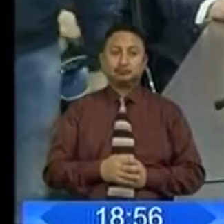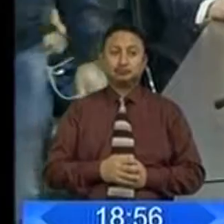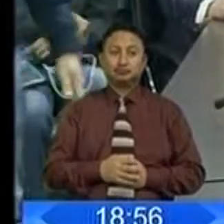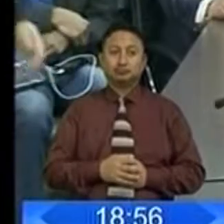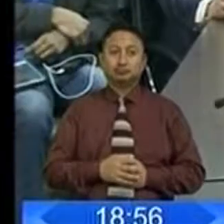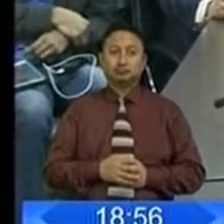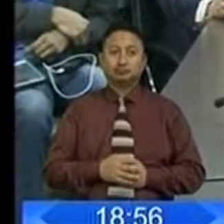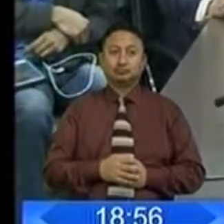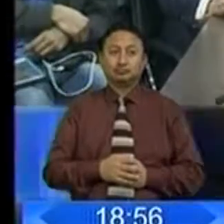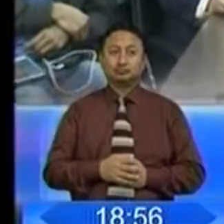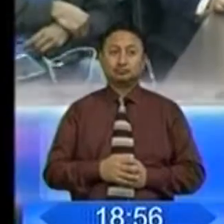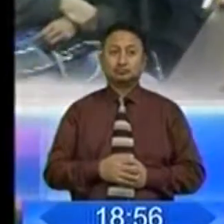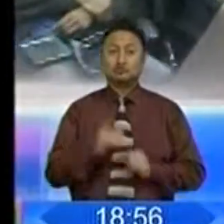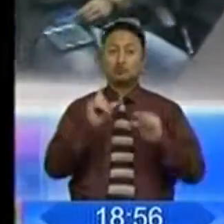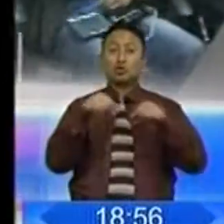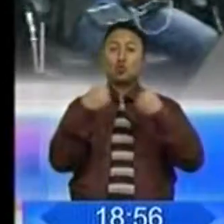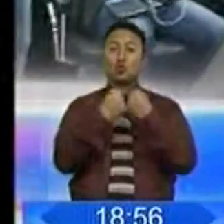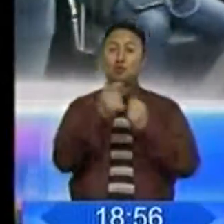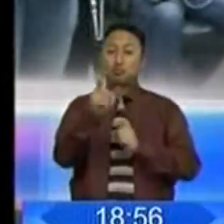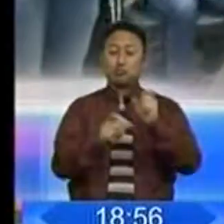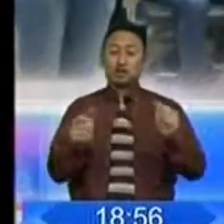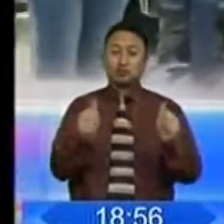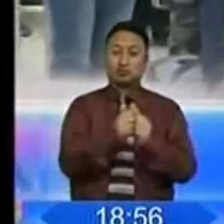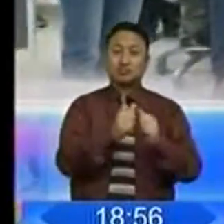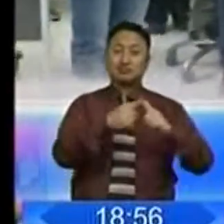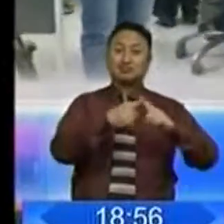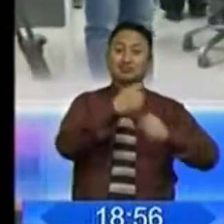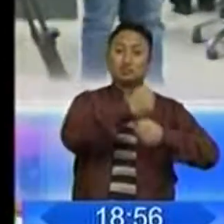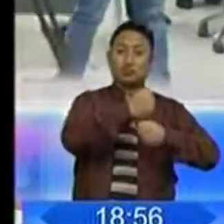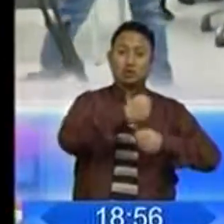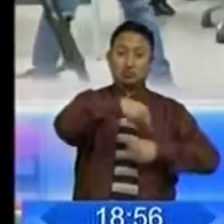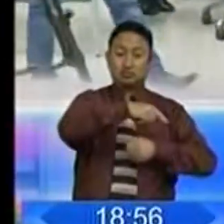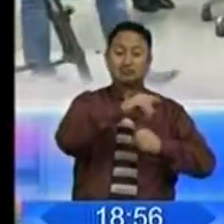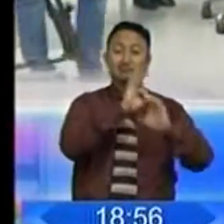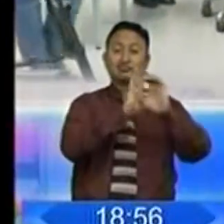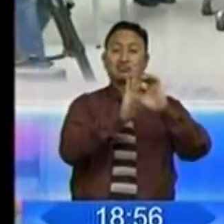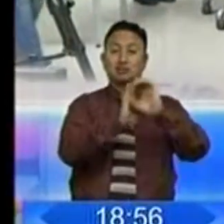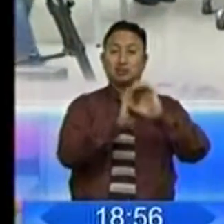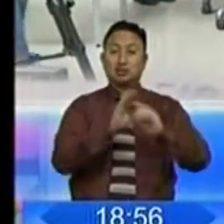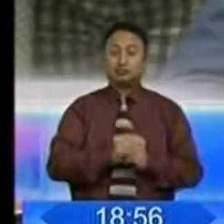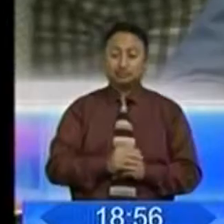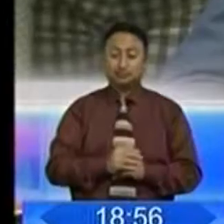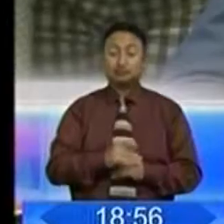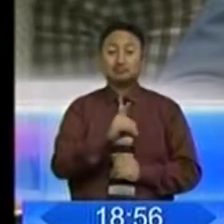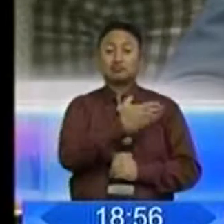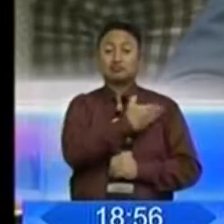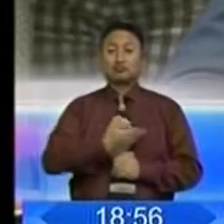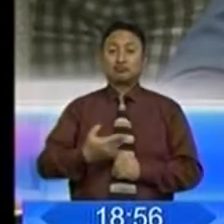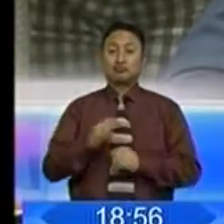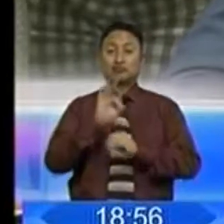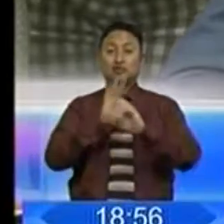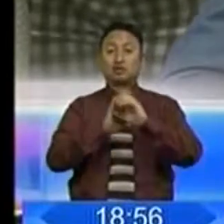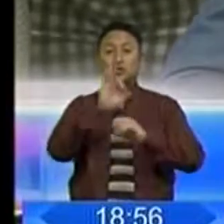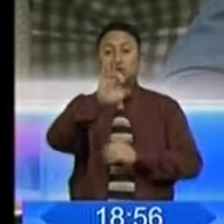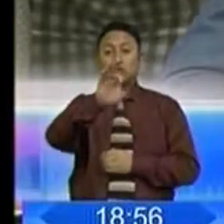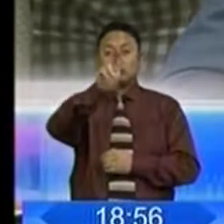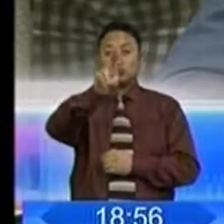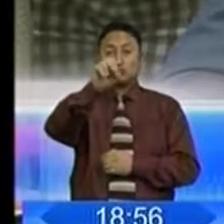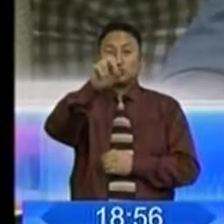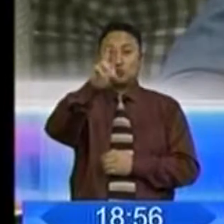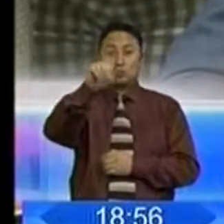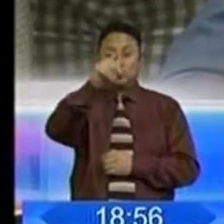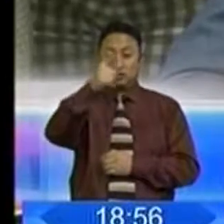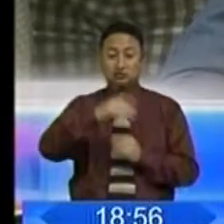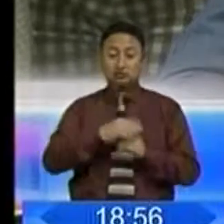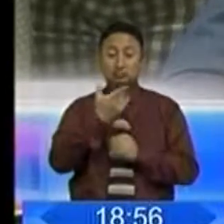Bueno. Junto a un grupo de trabajadores y ex trabajadores del Consejo de Participación Ciudadana, José Tuárez se presentó a la prensa para denunciar lo que